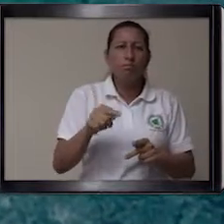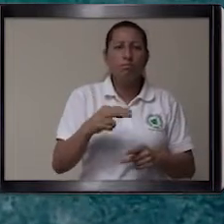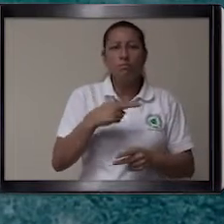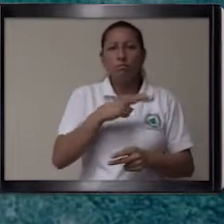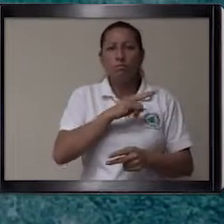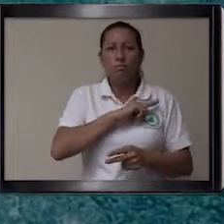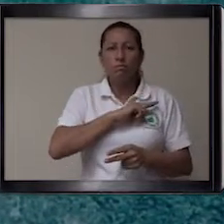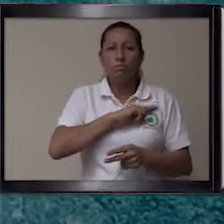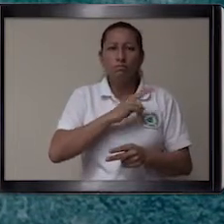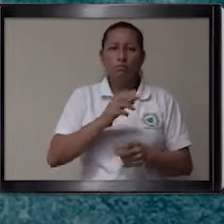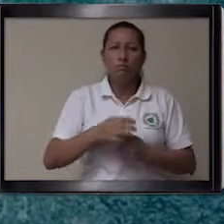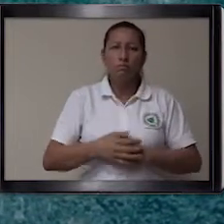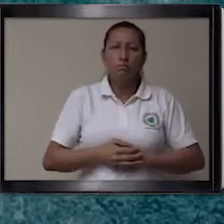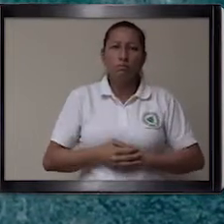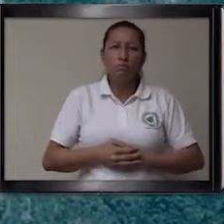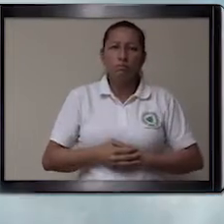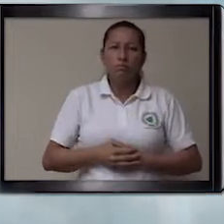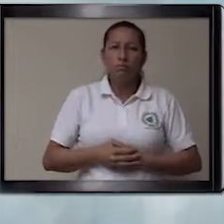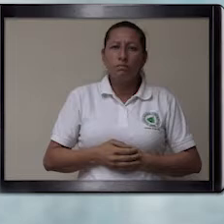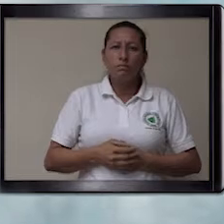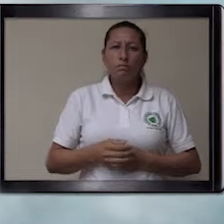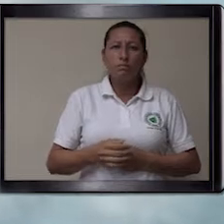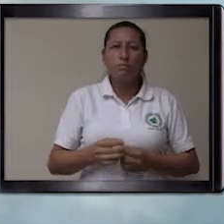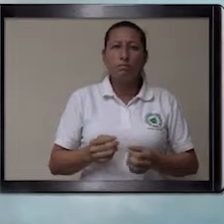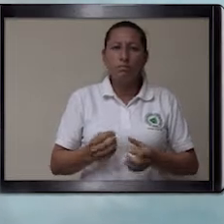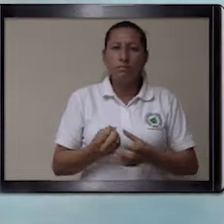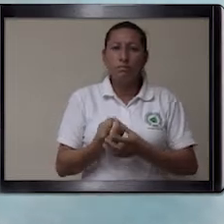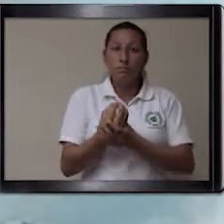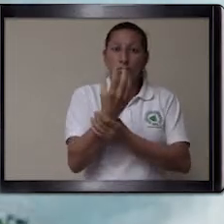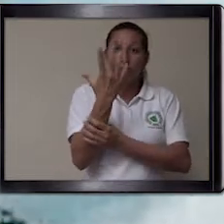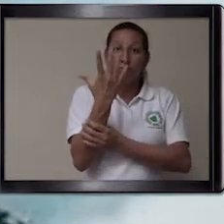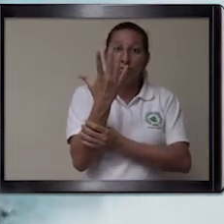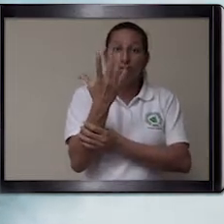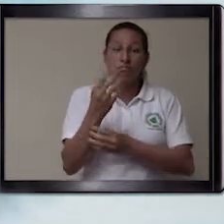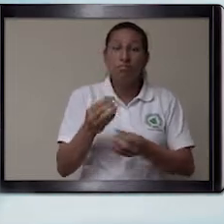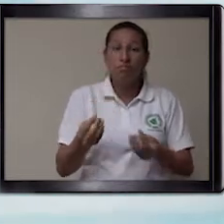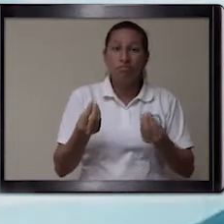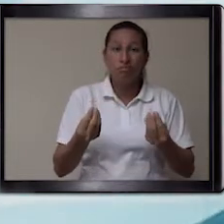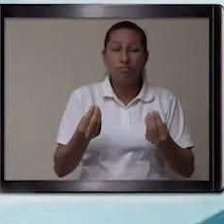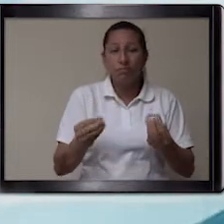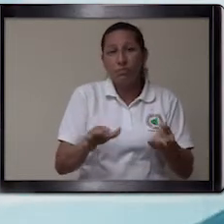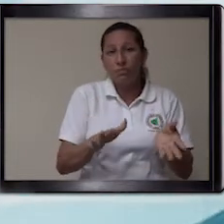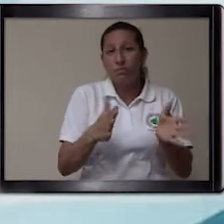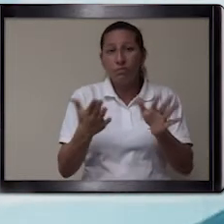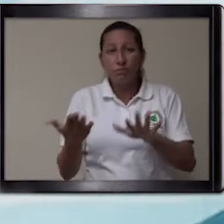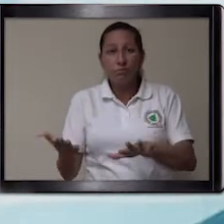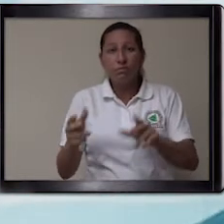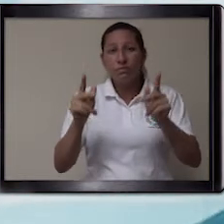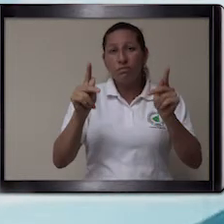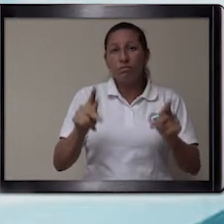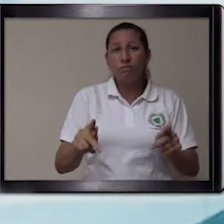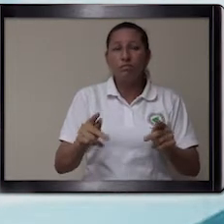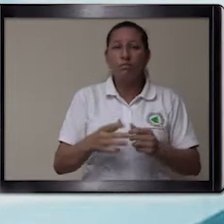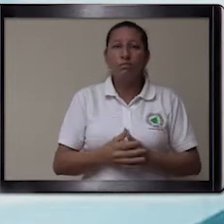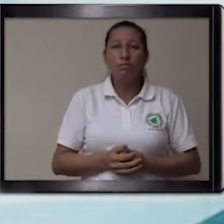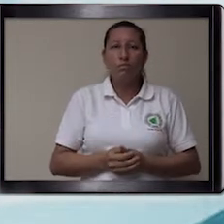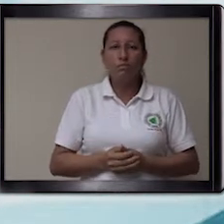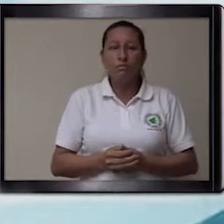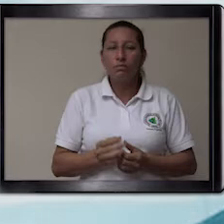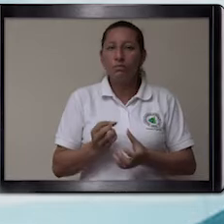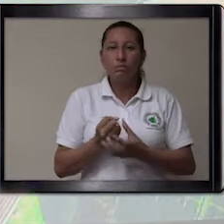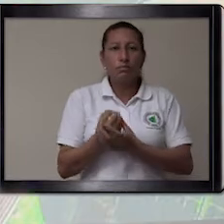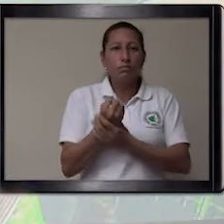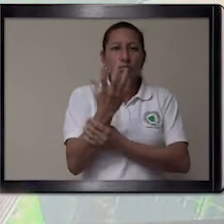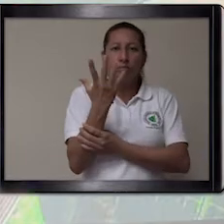forma posterior a una actividad volcánica, entonces es un fenómeno indirecto. Son los que han ocasionado más muertes en Nicaragua que realmente una actividad